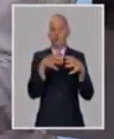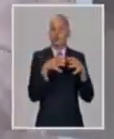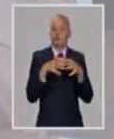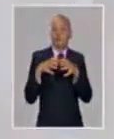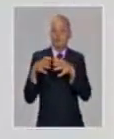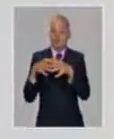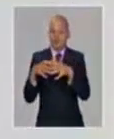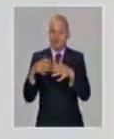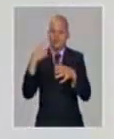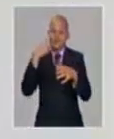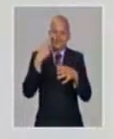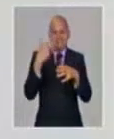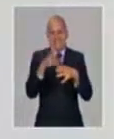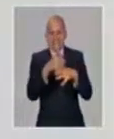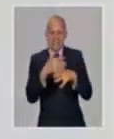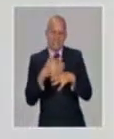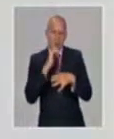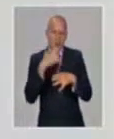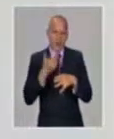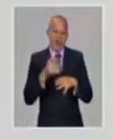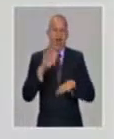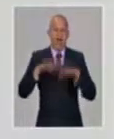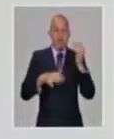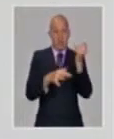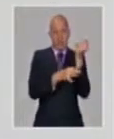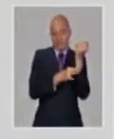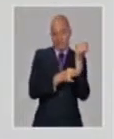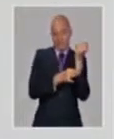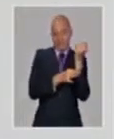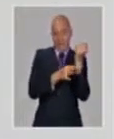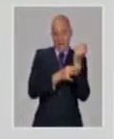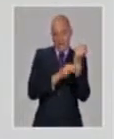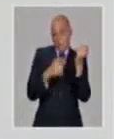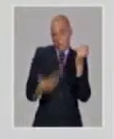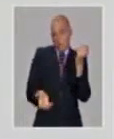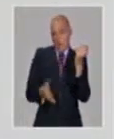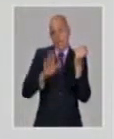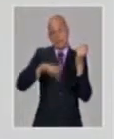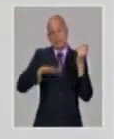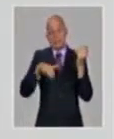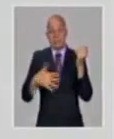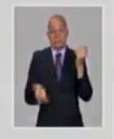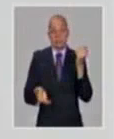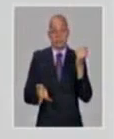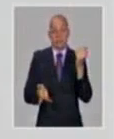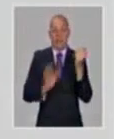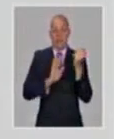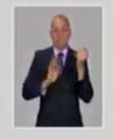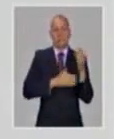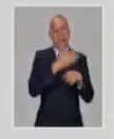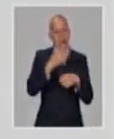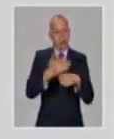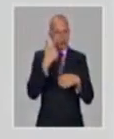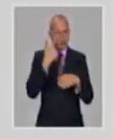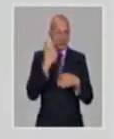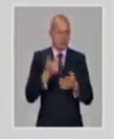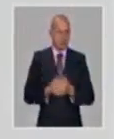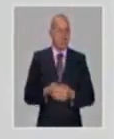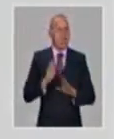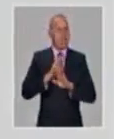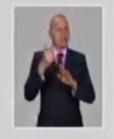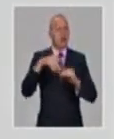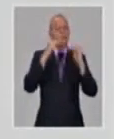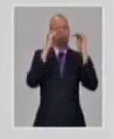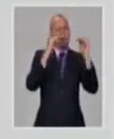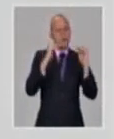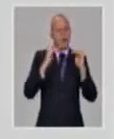sea, el ganado, la carne, tiene un buen precio, se ha reconocido por los productores, pero aquí ahora en esta medida se organizan mejor las